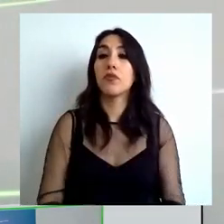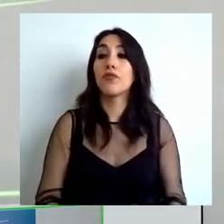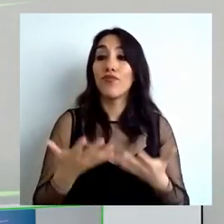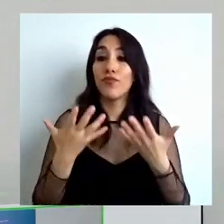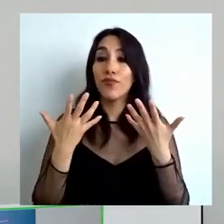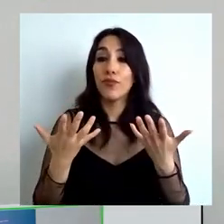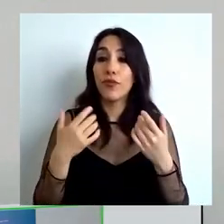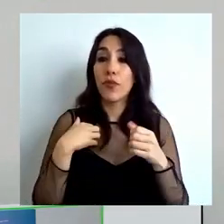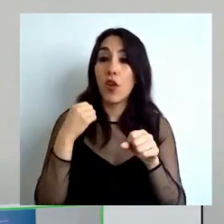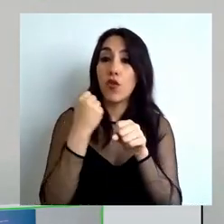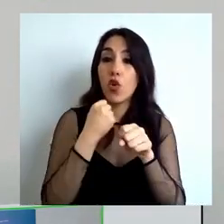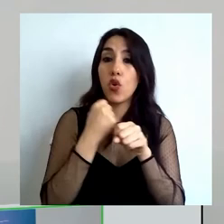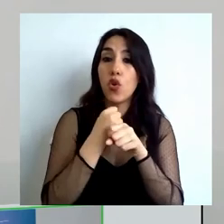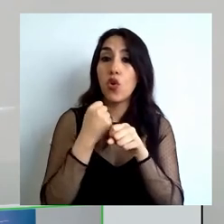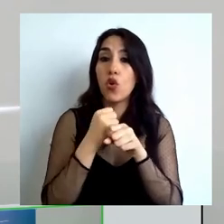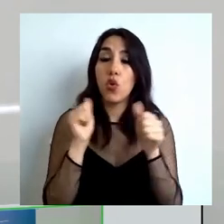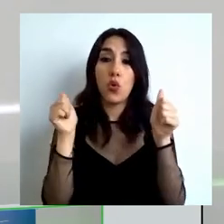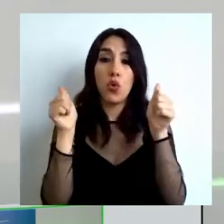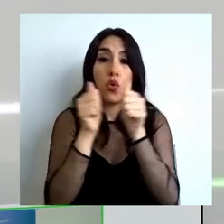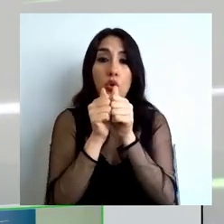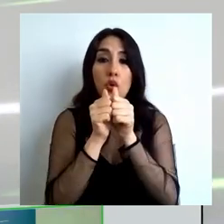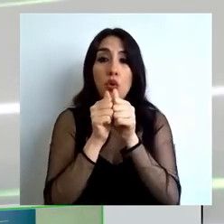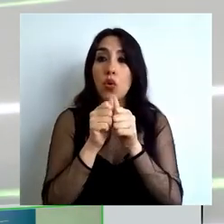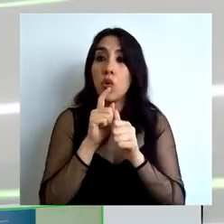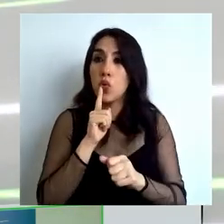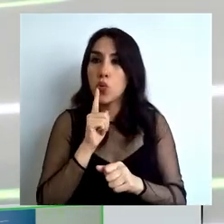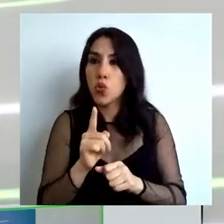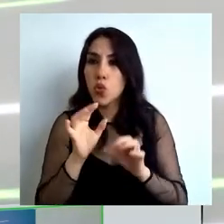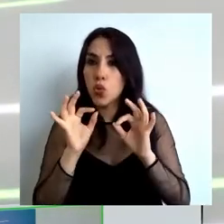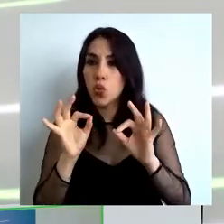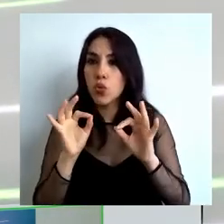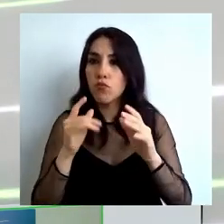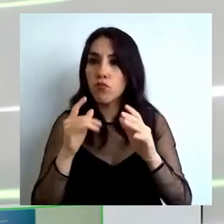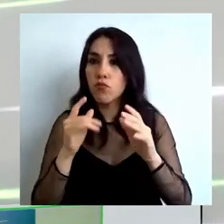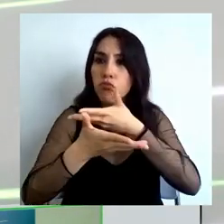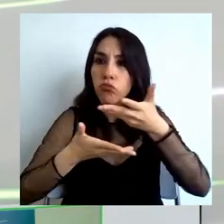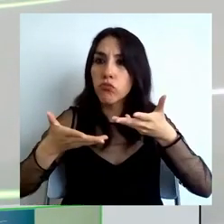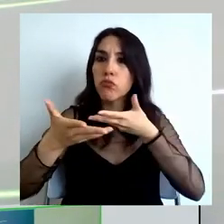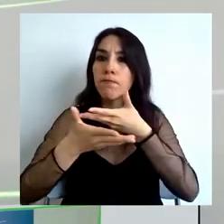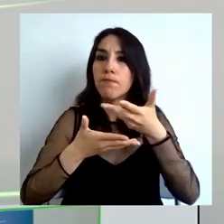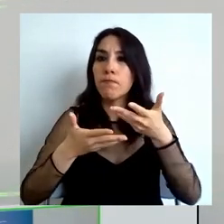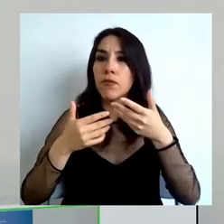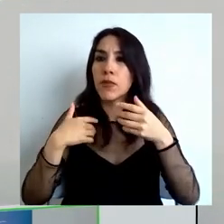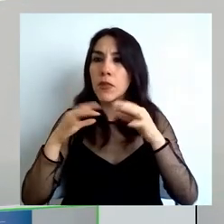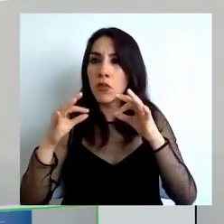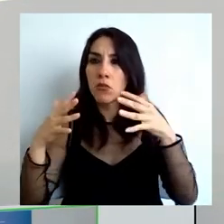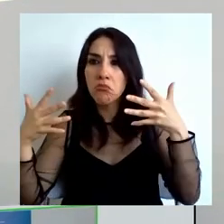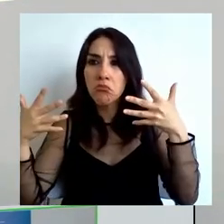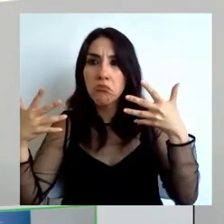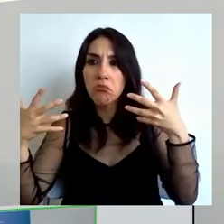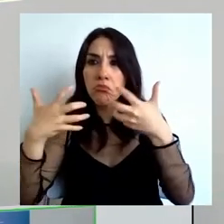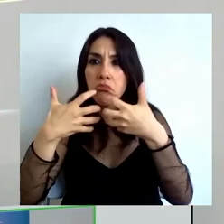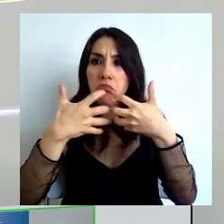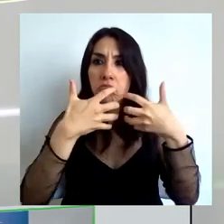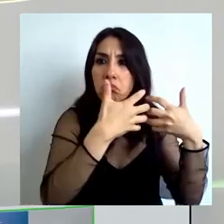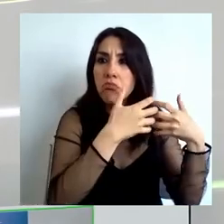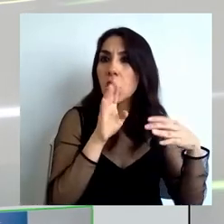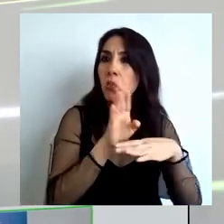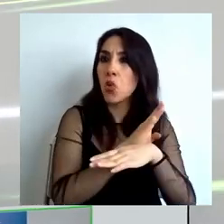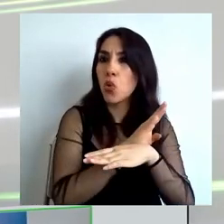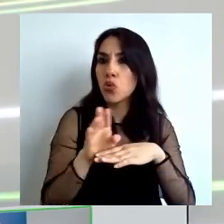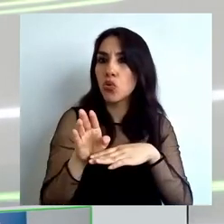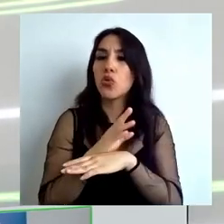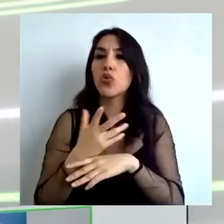la cooperación, especialmente de los gremios empresariales, para promover las buenas prácticas que ha estado